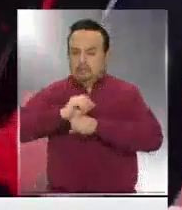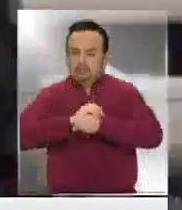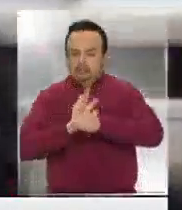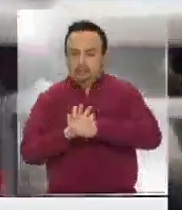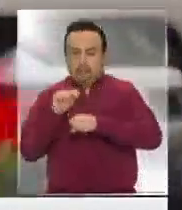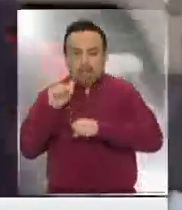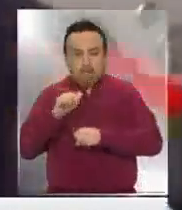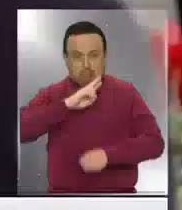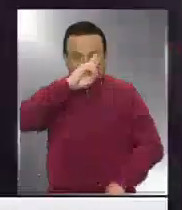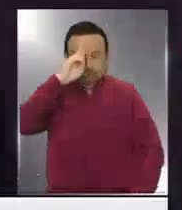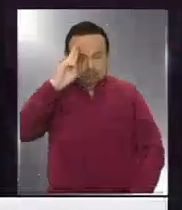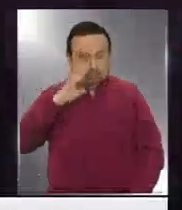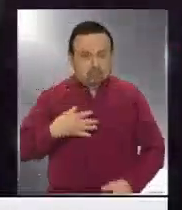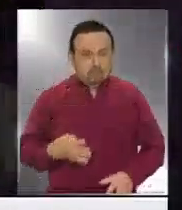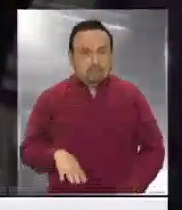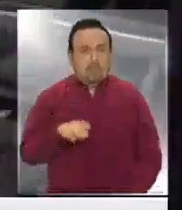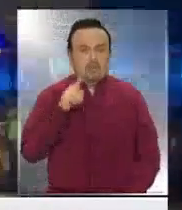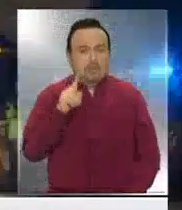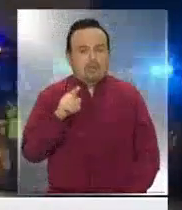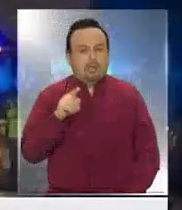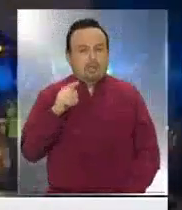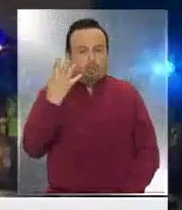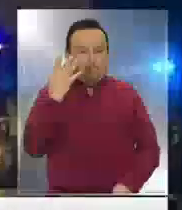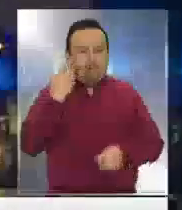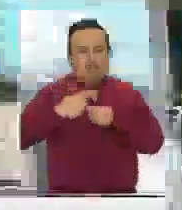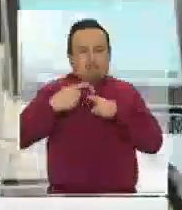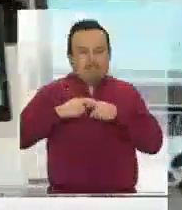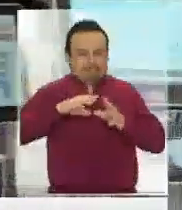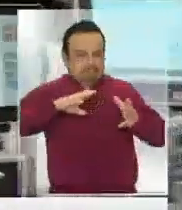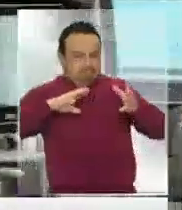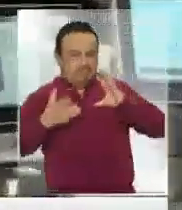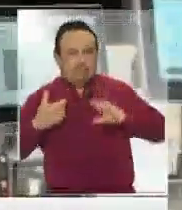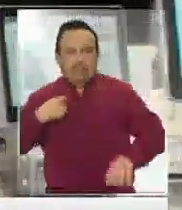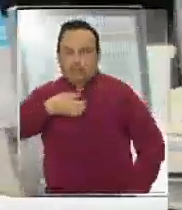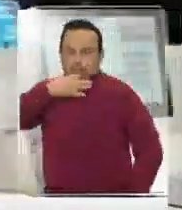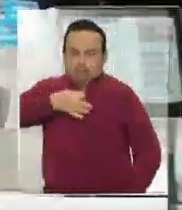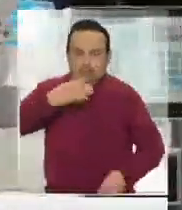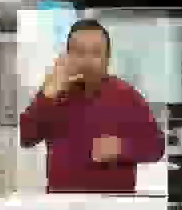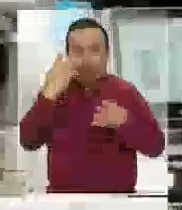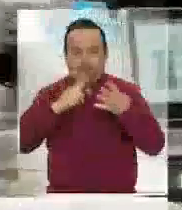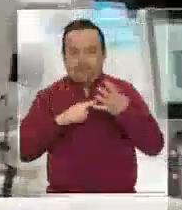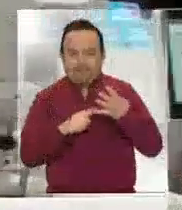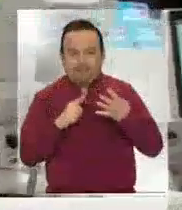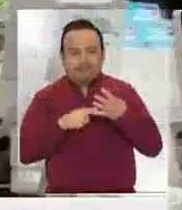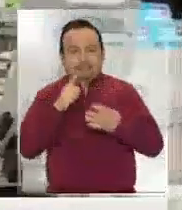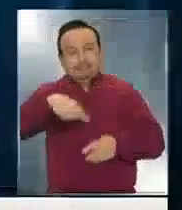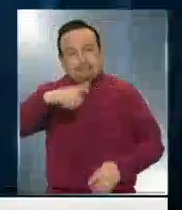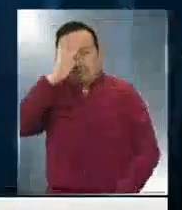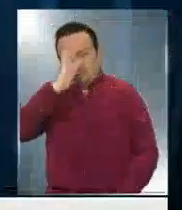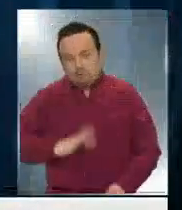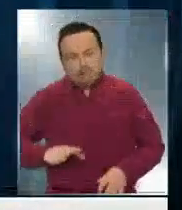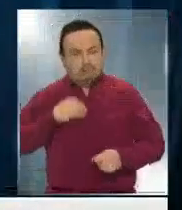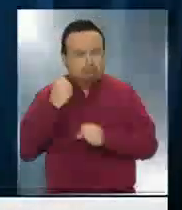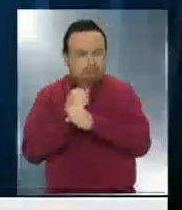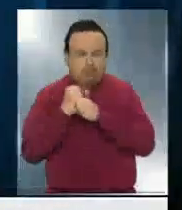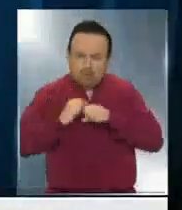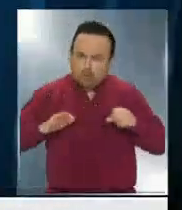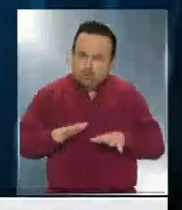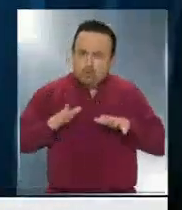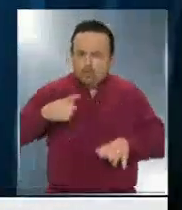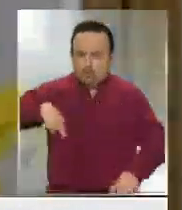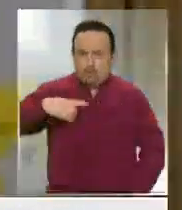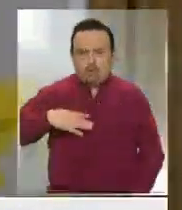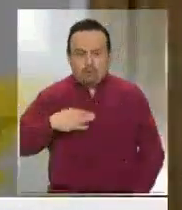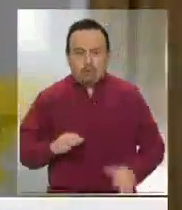su reinado solo han sido 4 los discursos ante una tragedia. Esta vez agradeció al personal sanitario y a todos los ciudadanos que cumplen